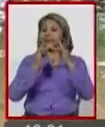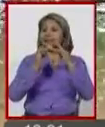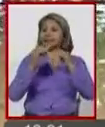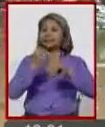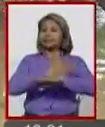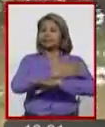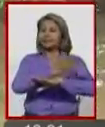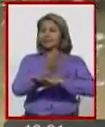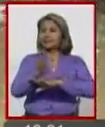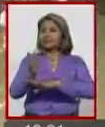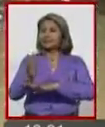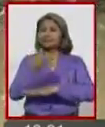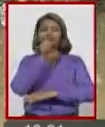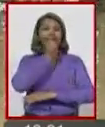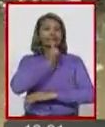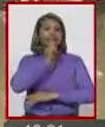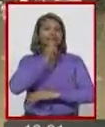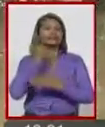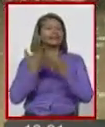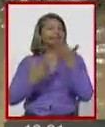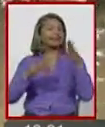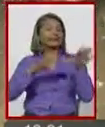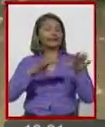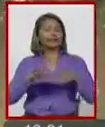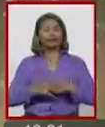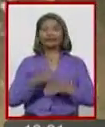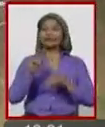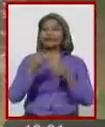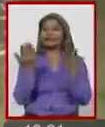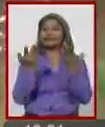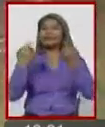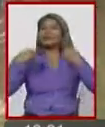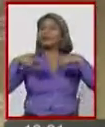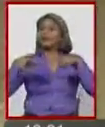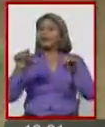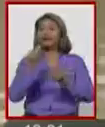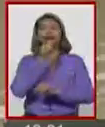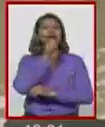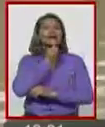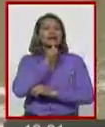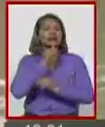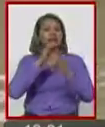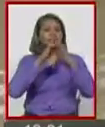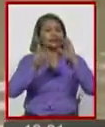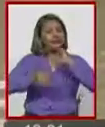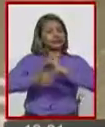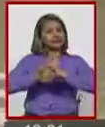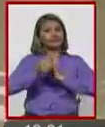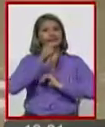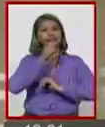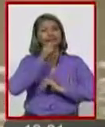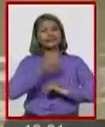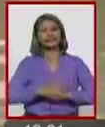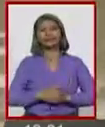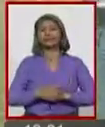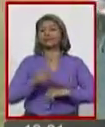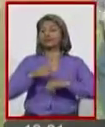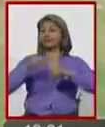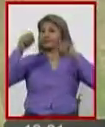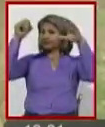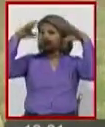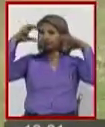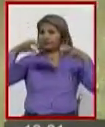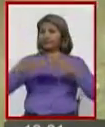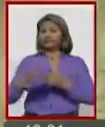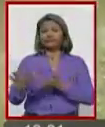día y aguantar, ¿qué más vamos a hacer que no tenemos a dónde ir, no tenemos que aguantar y estar en la agua? Todo el tiempo, cada lluvia,